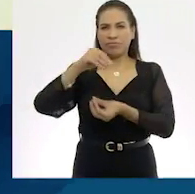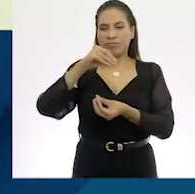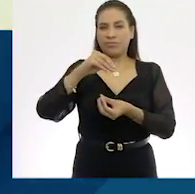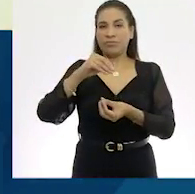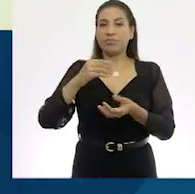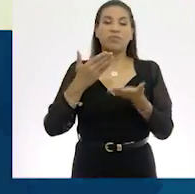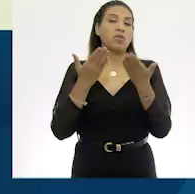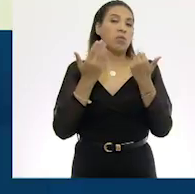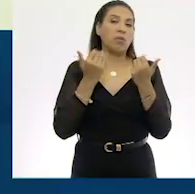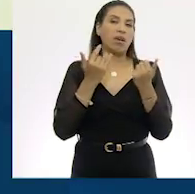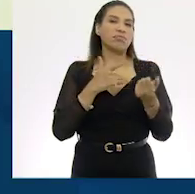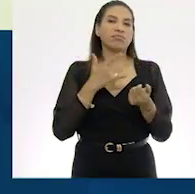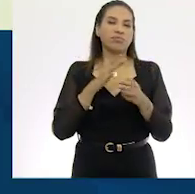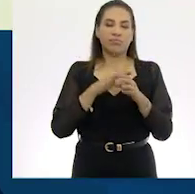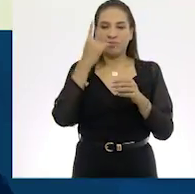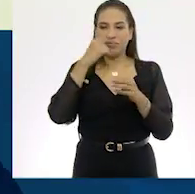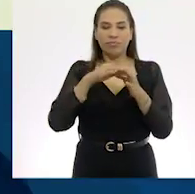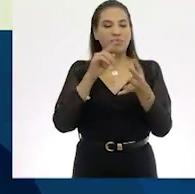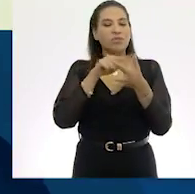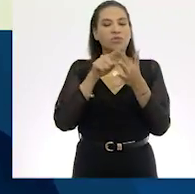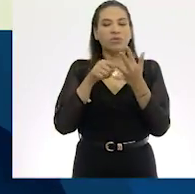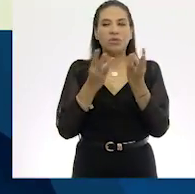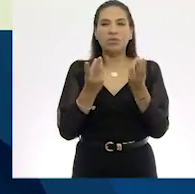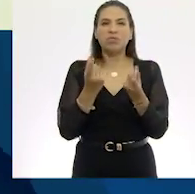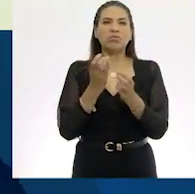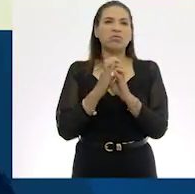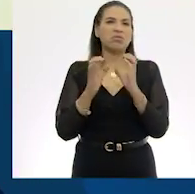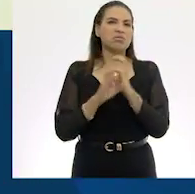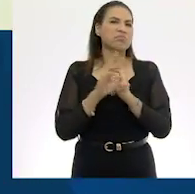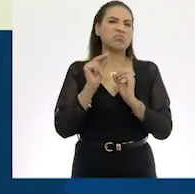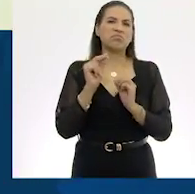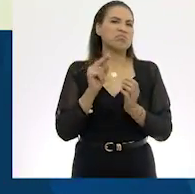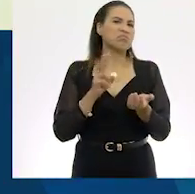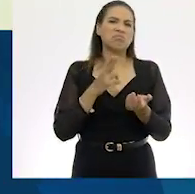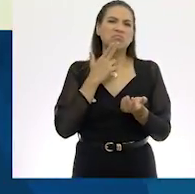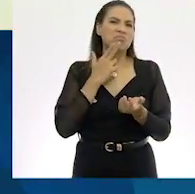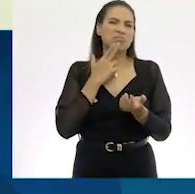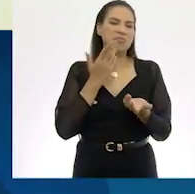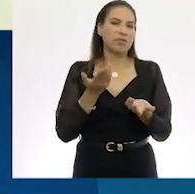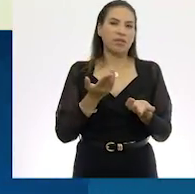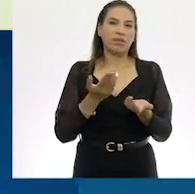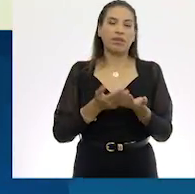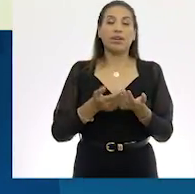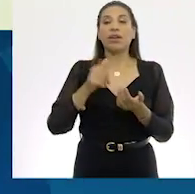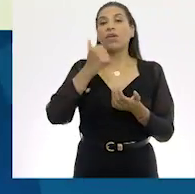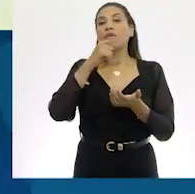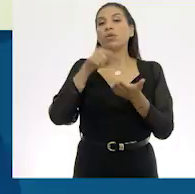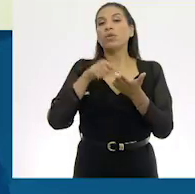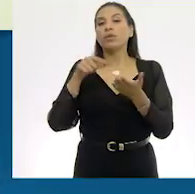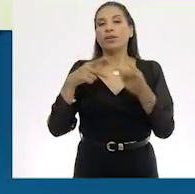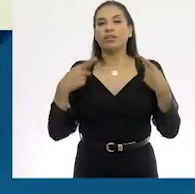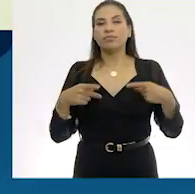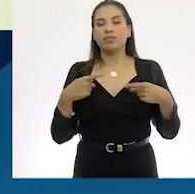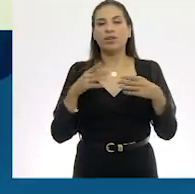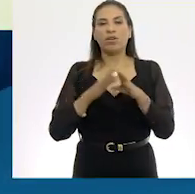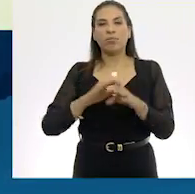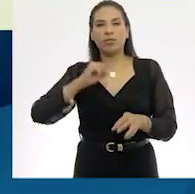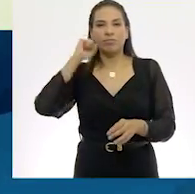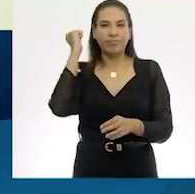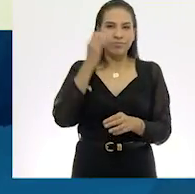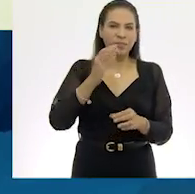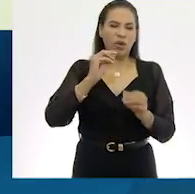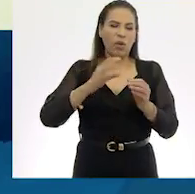eso, no tenía sentido contar las cosas. En algunos lugares, la gente todavía vive como